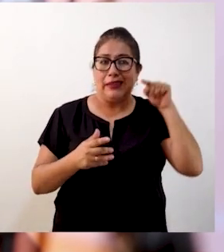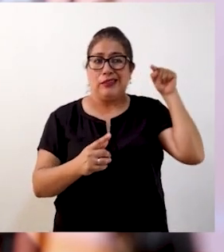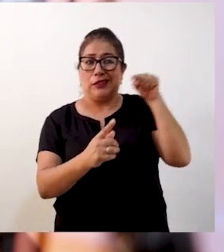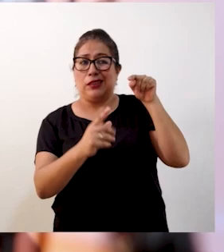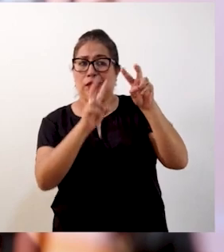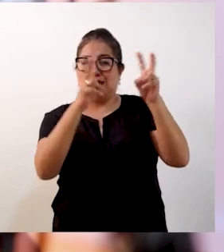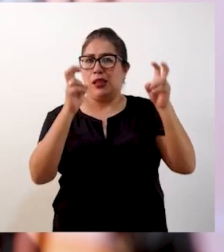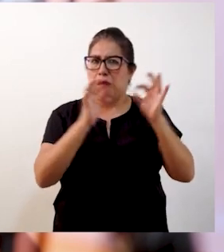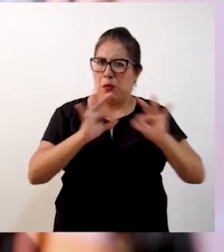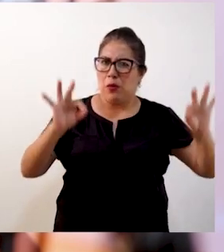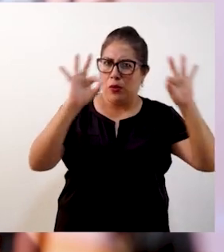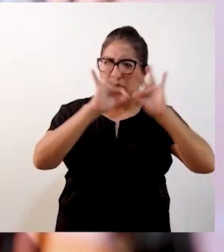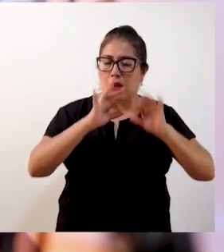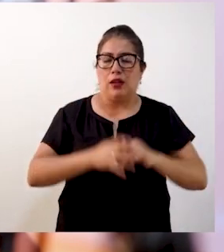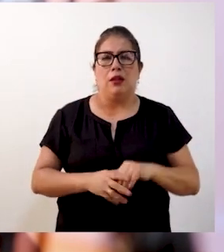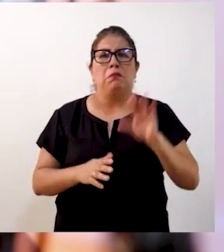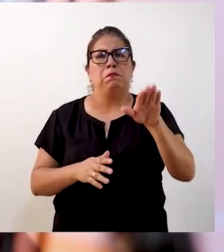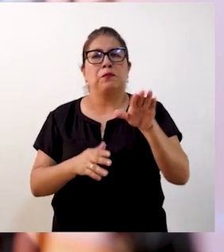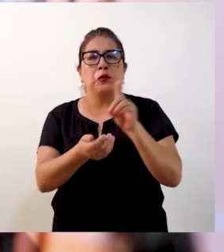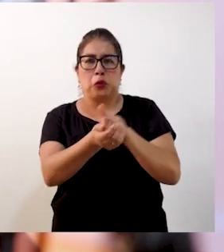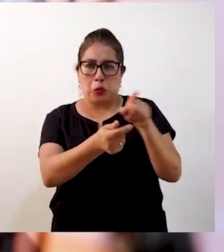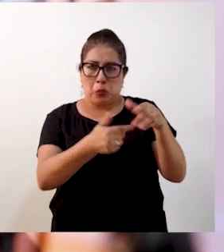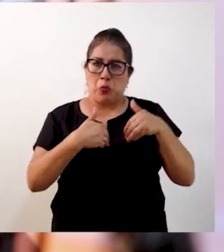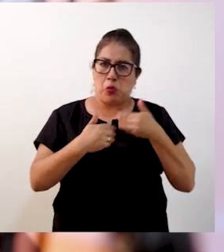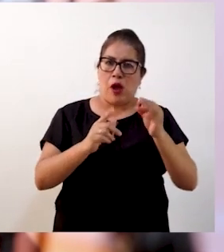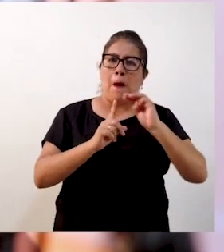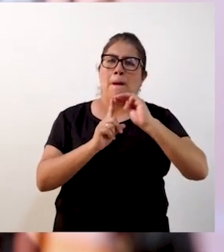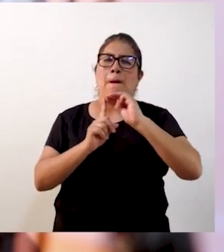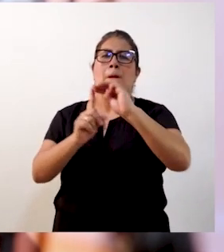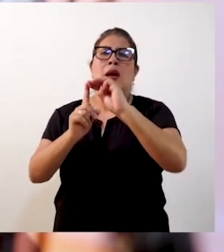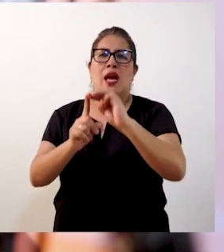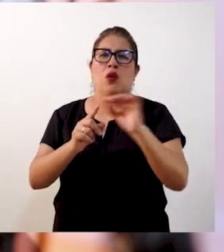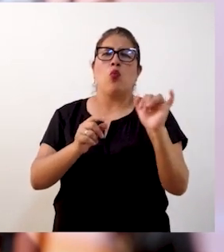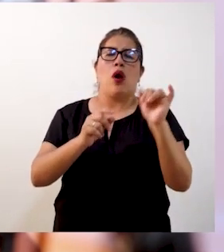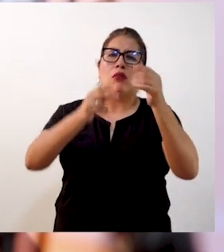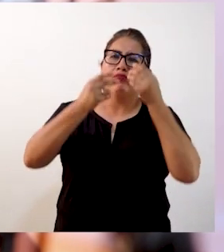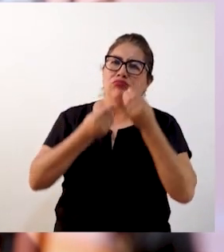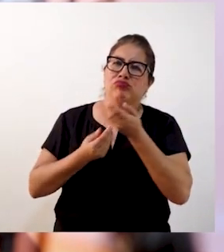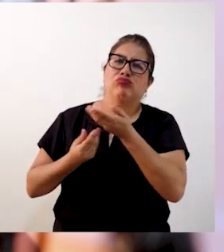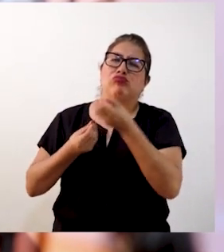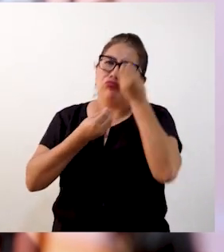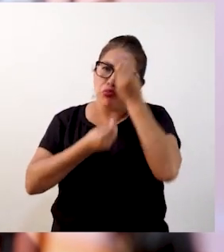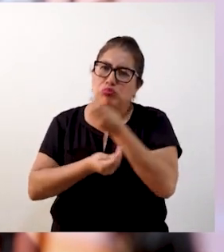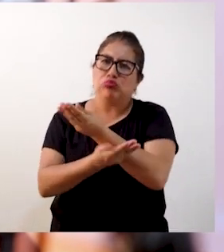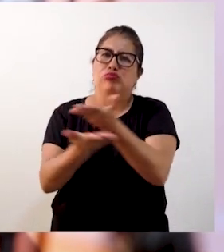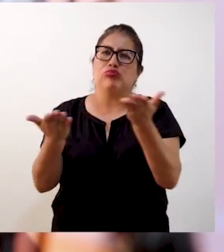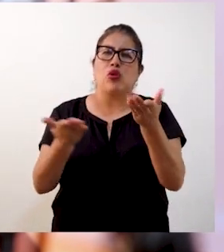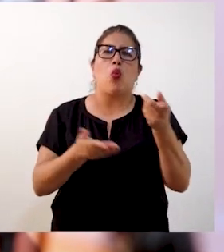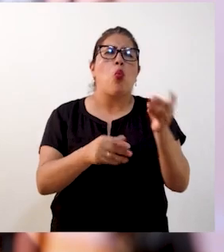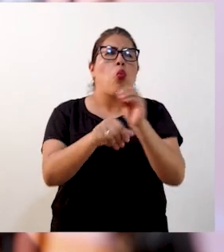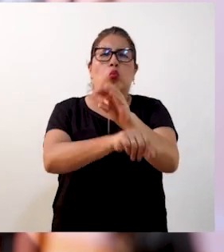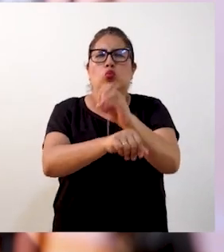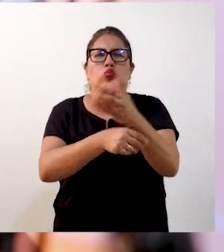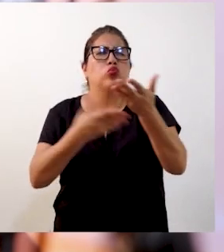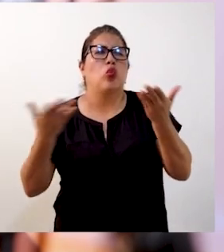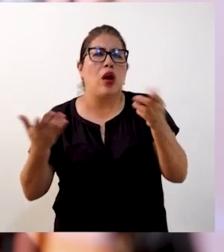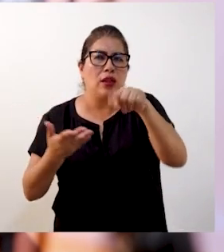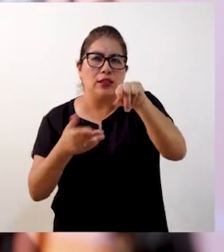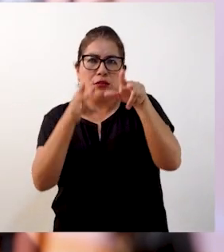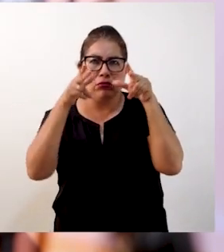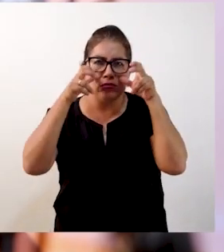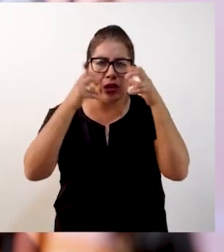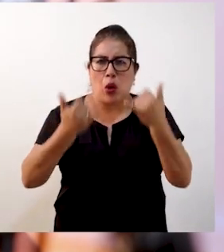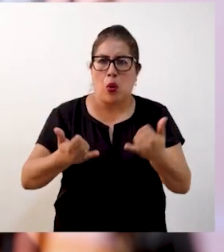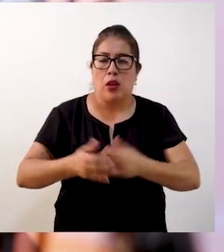este tema. Quisiera, doctor, que le dé un mensaje a nuestros televidentes. ¿Qué les aconseja?